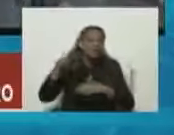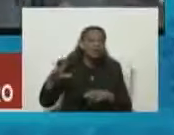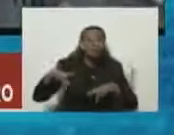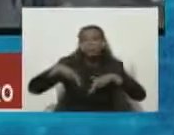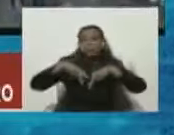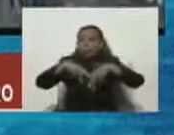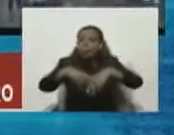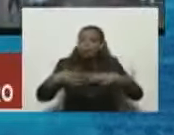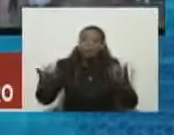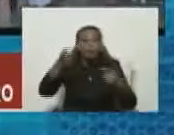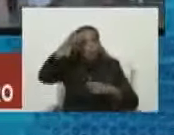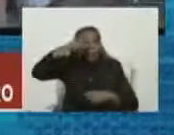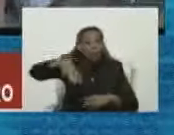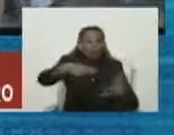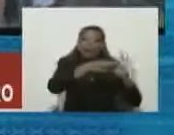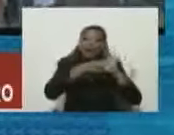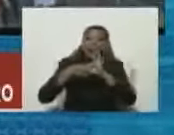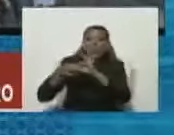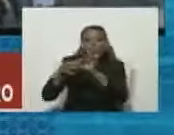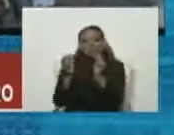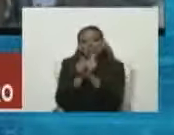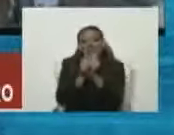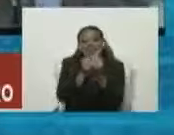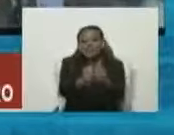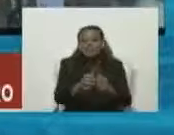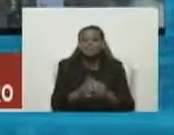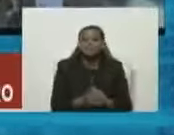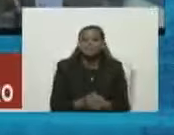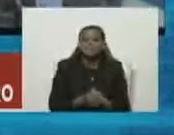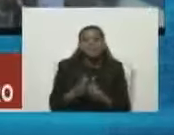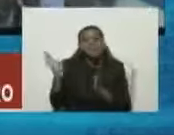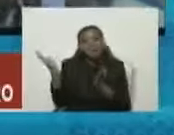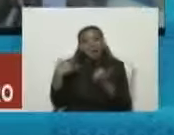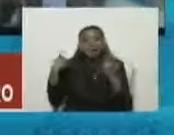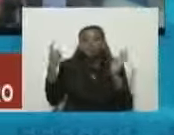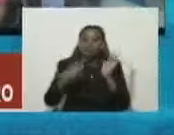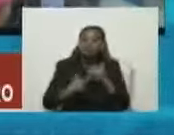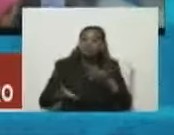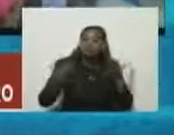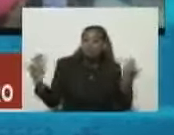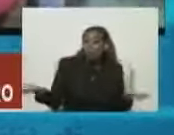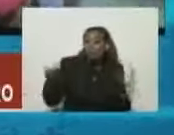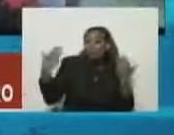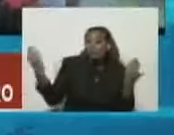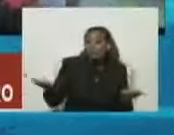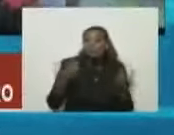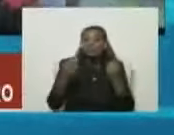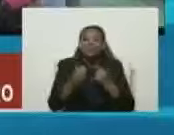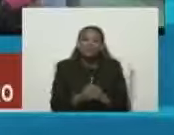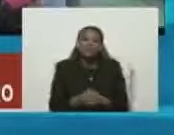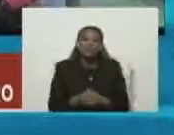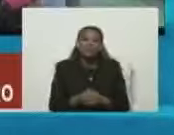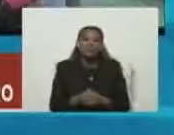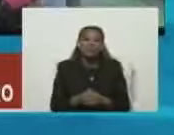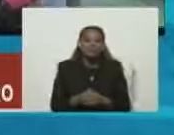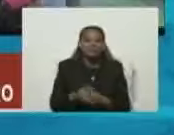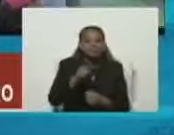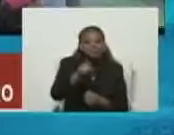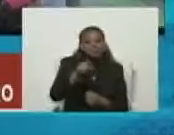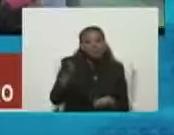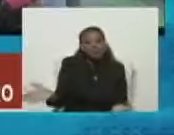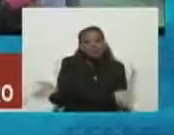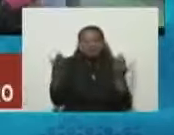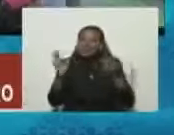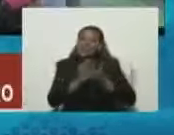camina solo porque el pueblo va contigo. Dale, dale, Nico, dale, dale, Nico,